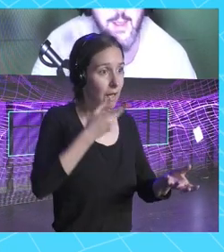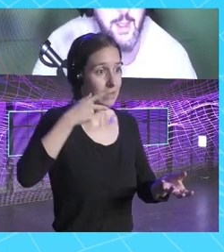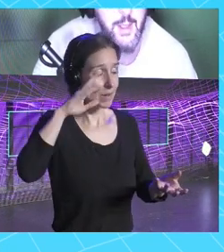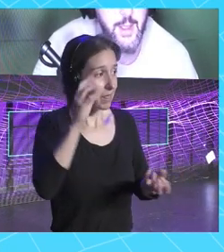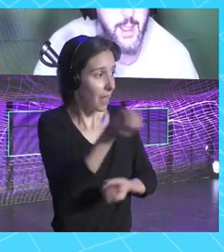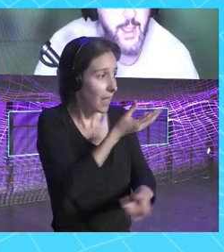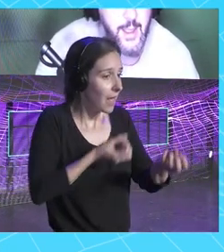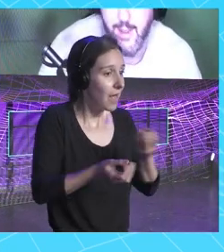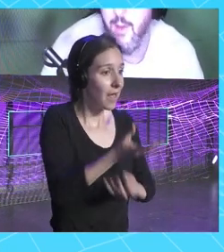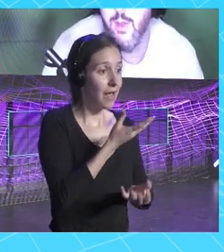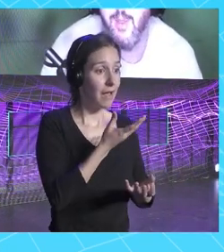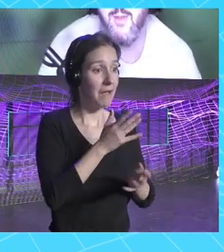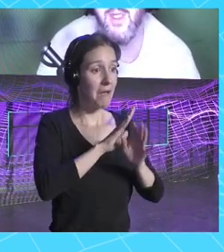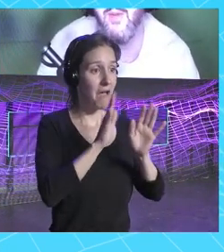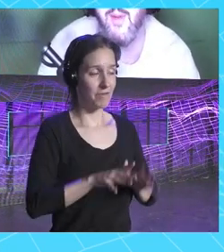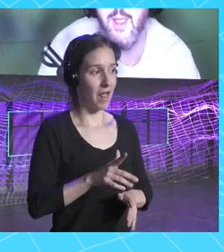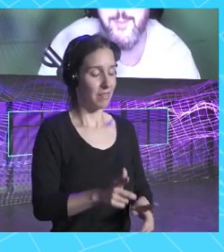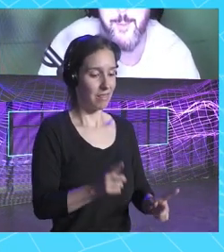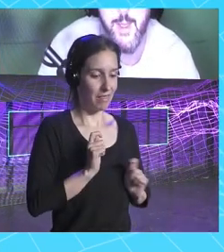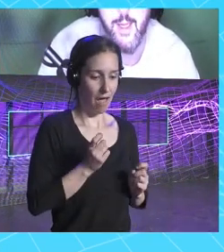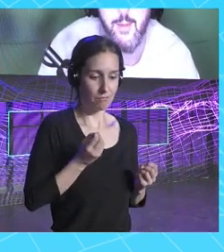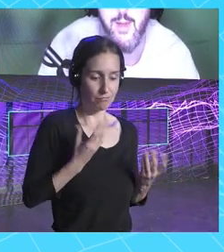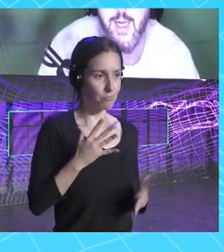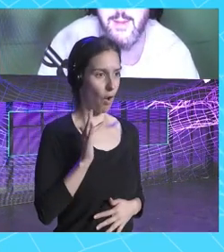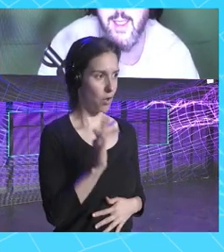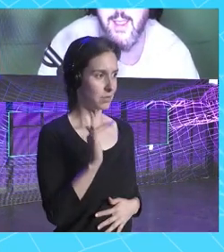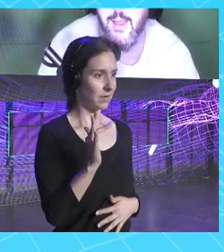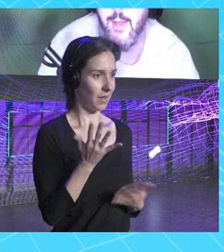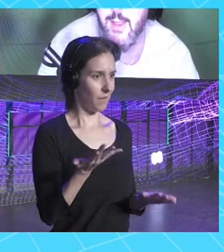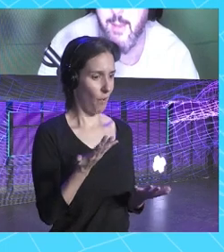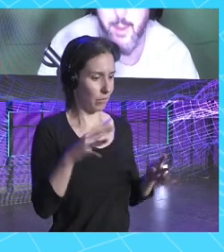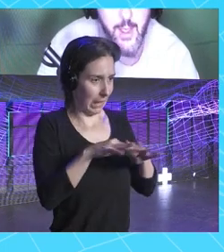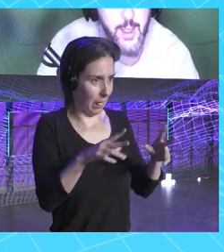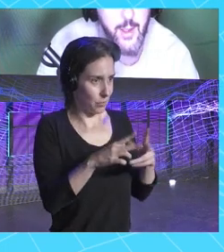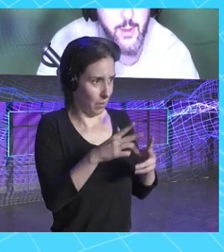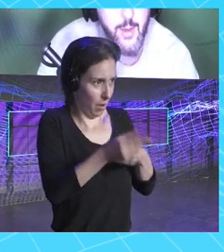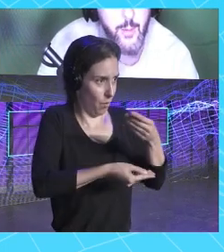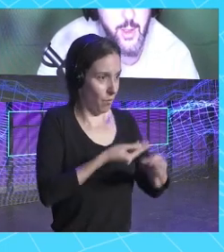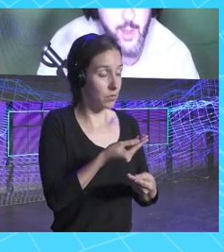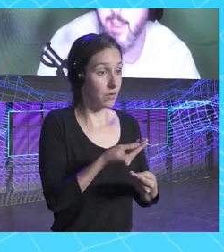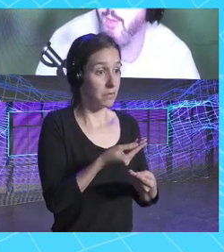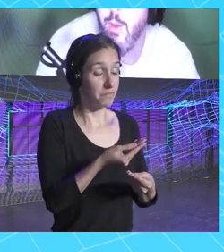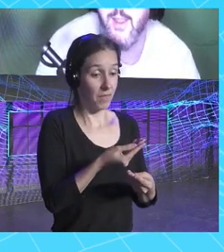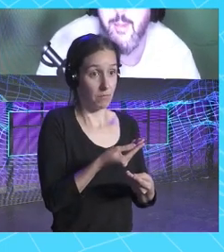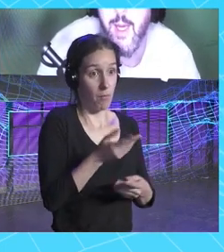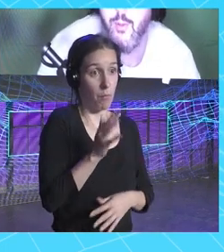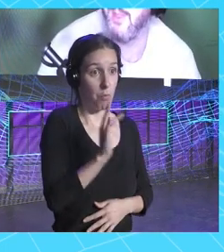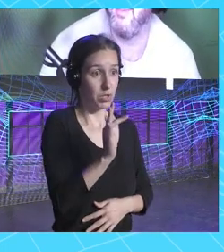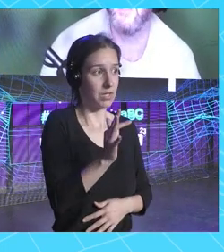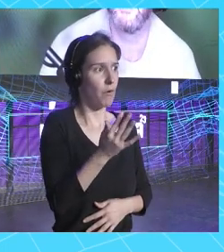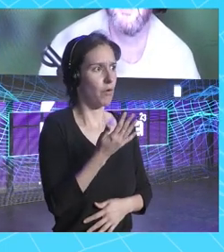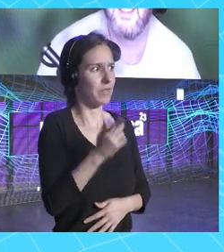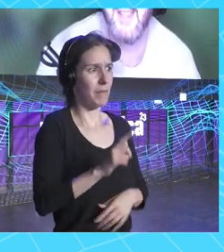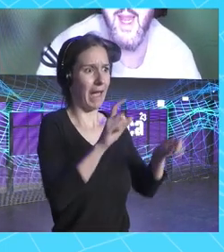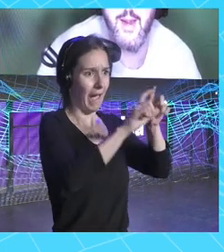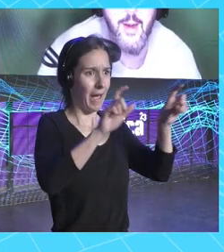y creo que es una manera muy saludable de mirar esta hacia ese tema no y creo que es una manera muy saludable que pueda ayudar también a muchas empresas